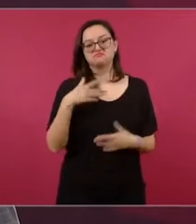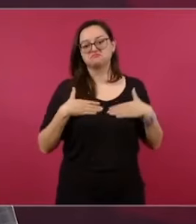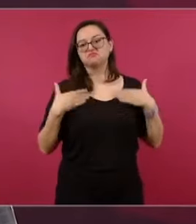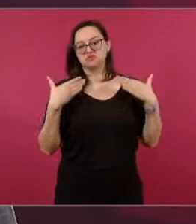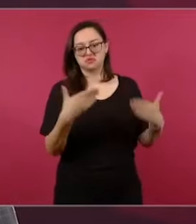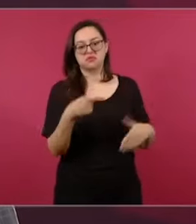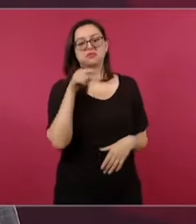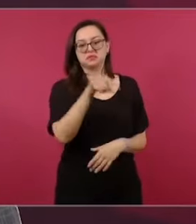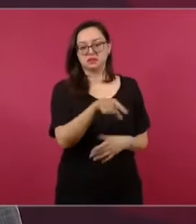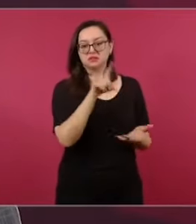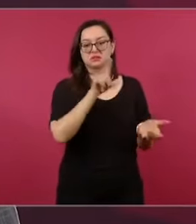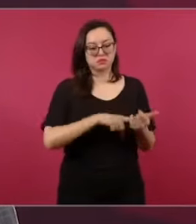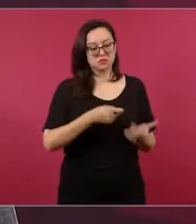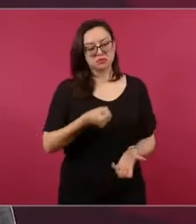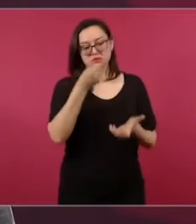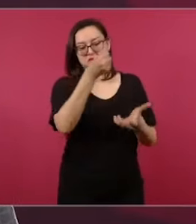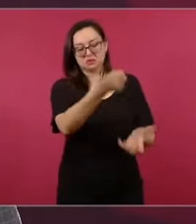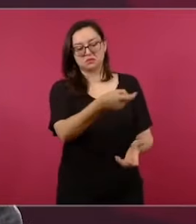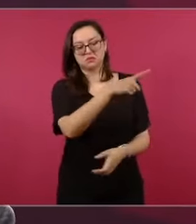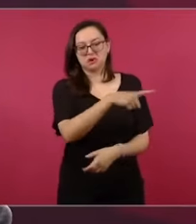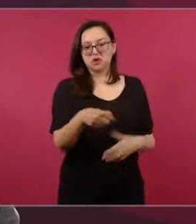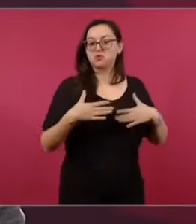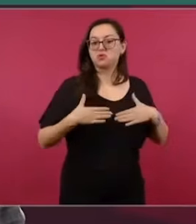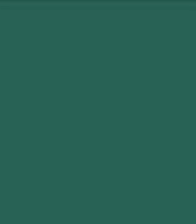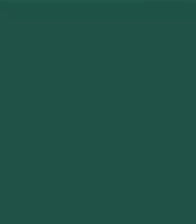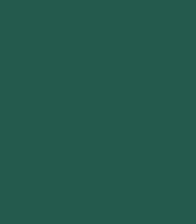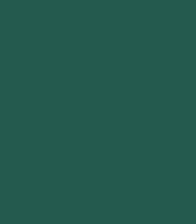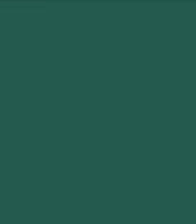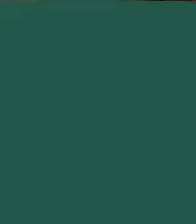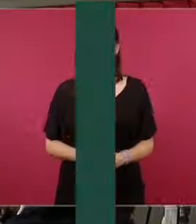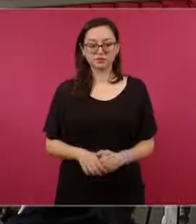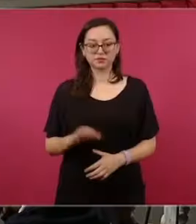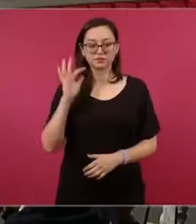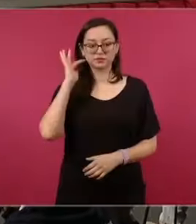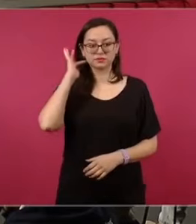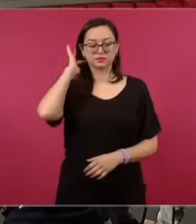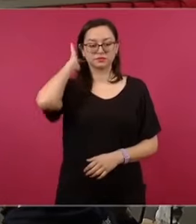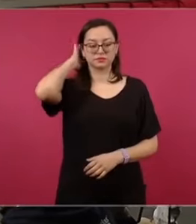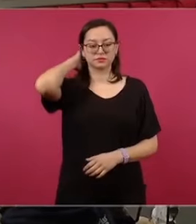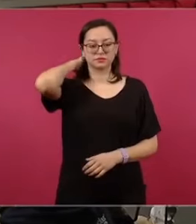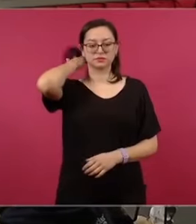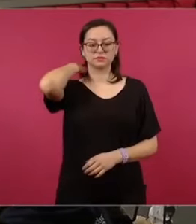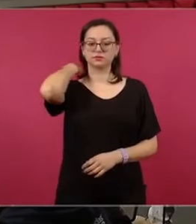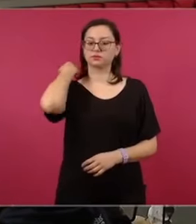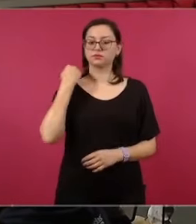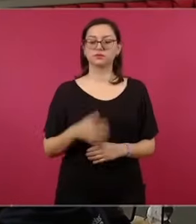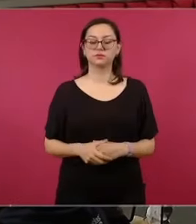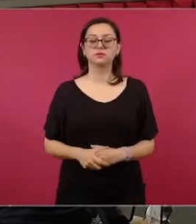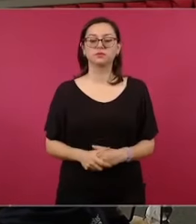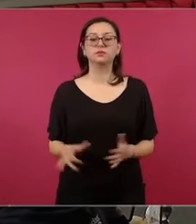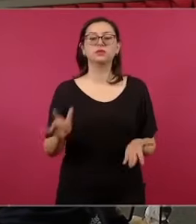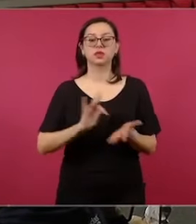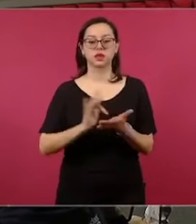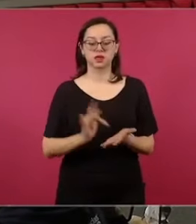combatir la corrupción, en lo cual nosotros confiamos siempre. Muchas gracias, presidente, secretario,